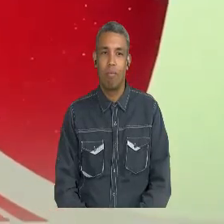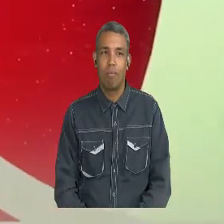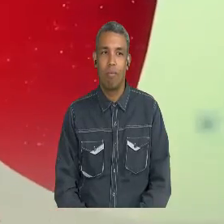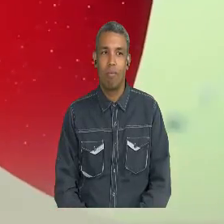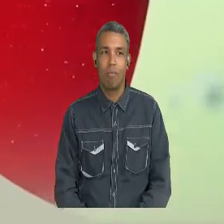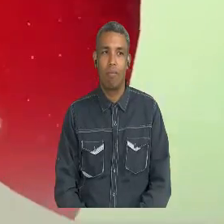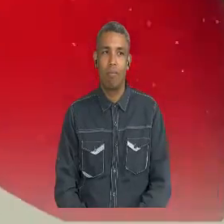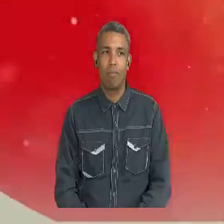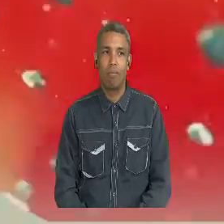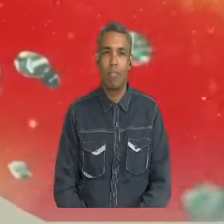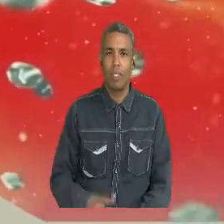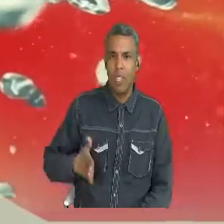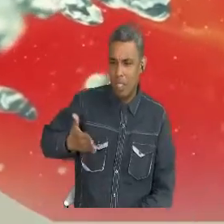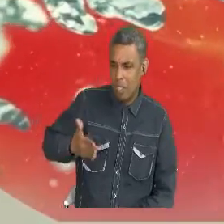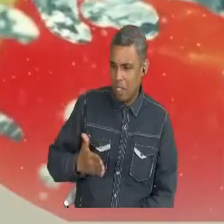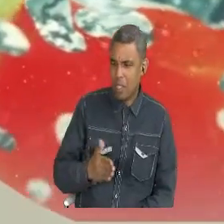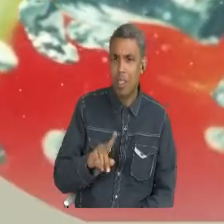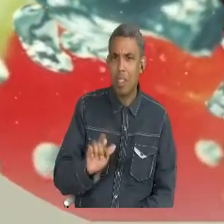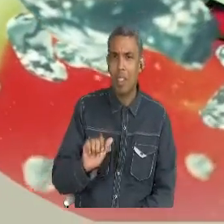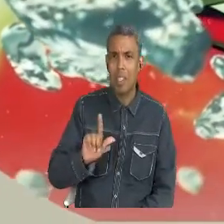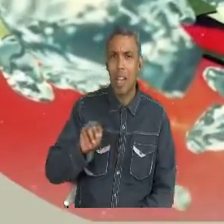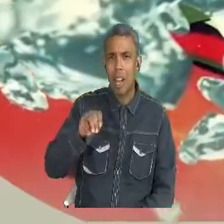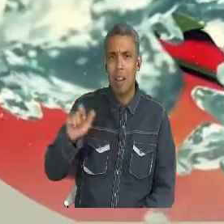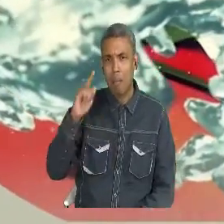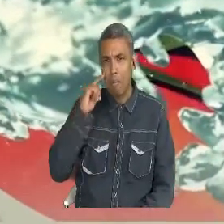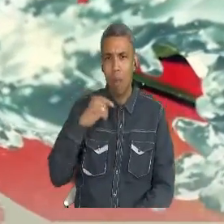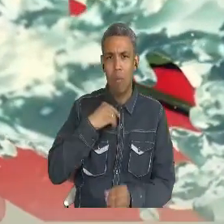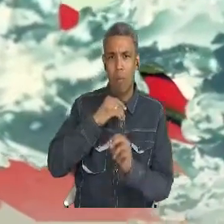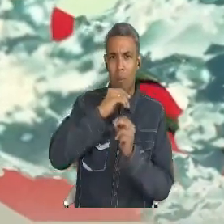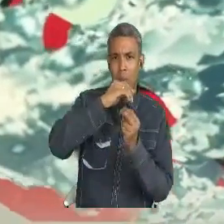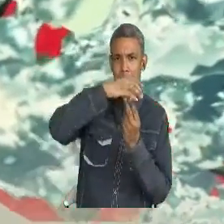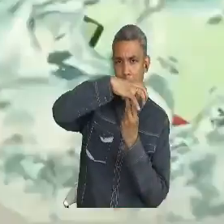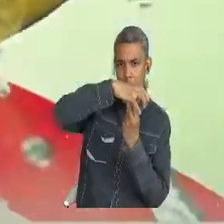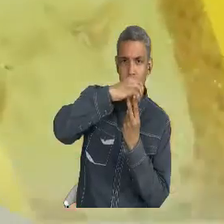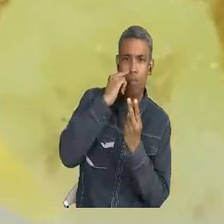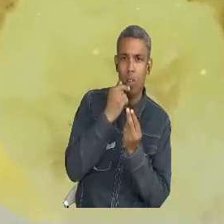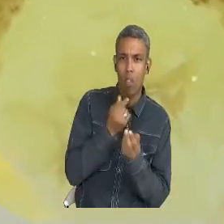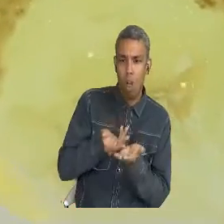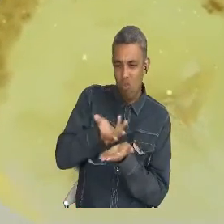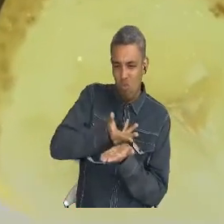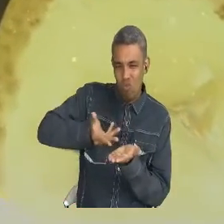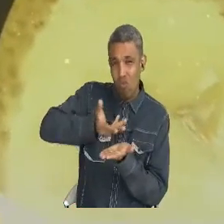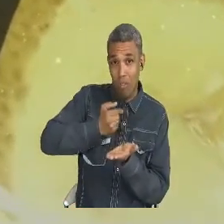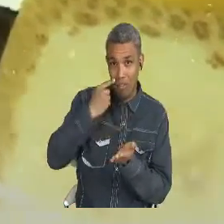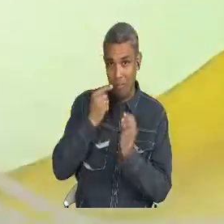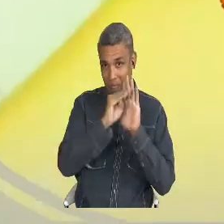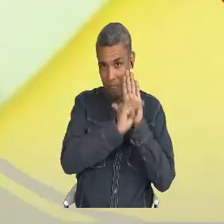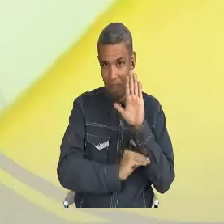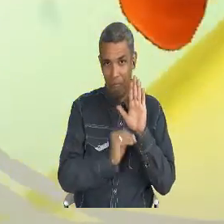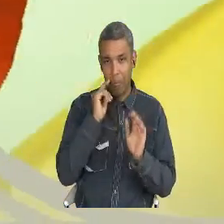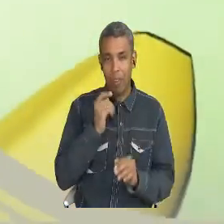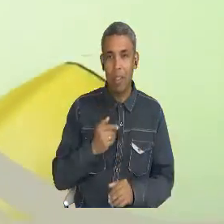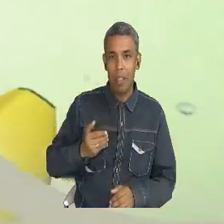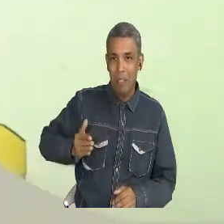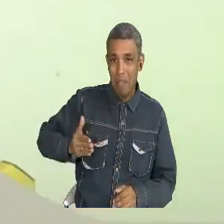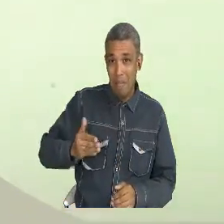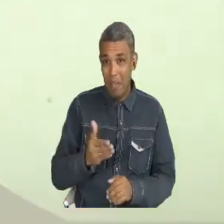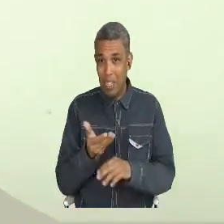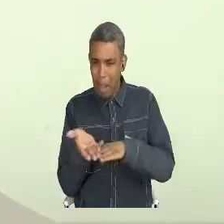Salmón a la parrilla con escabeche de champiñones y cóctel de camarones. Ingredientes: 2 filetes de salmón